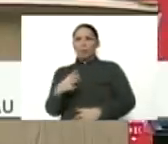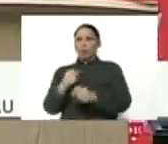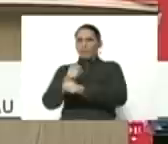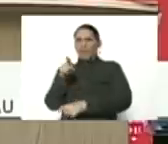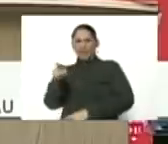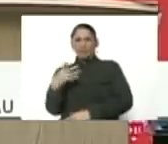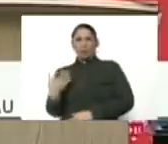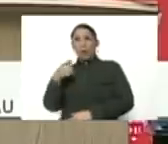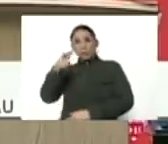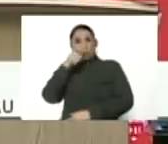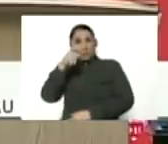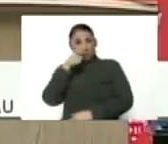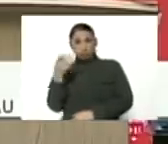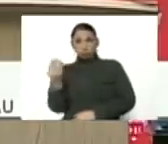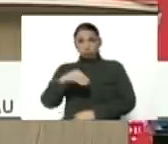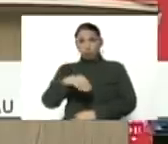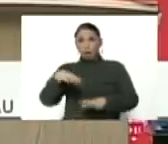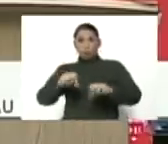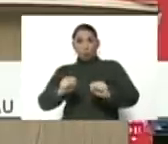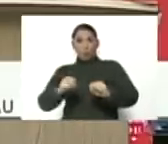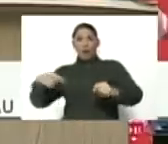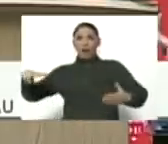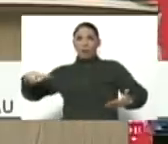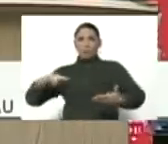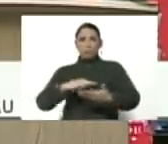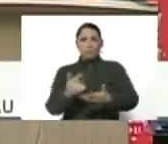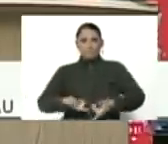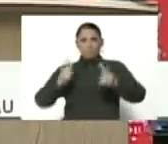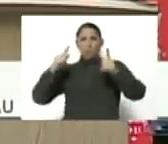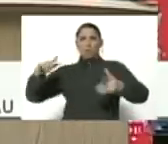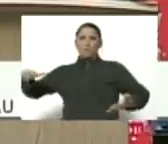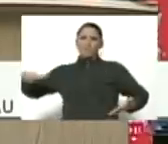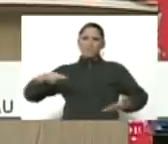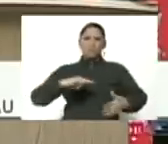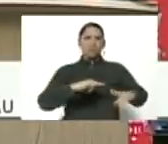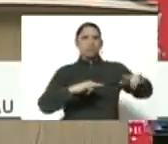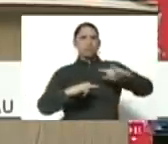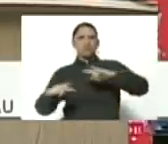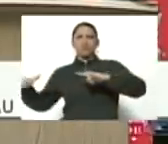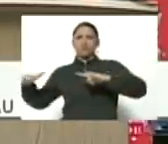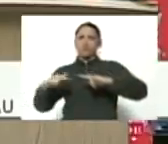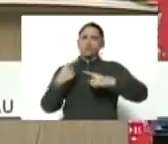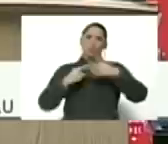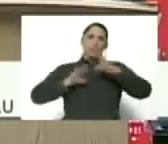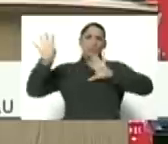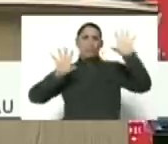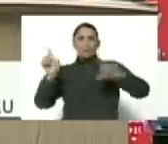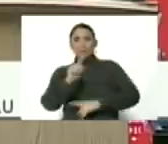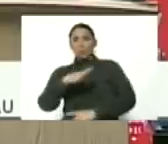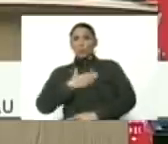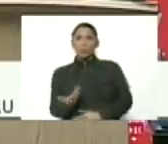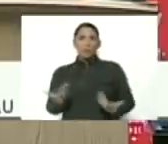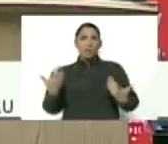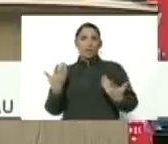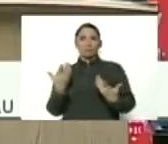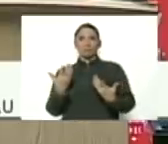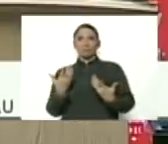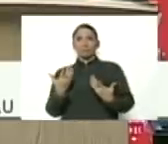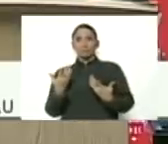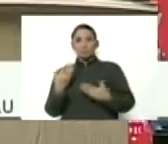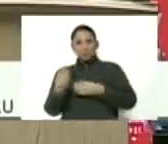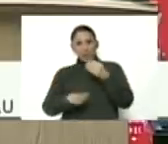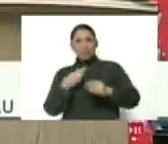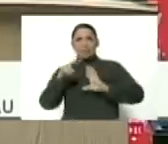operación, que implicaba toma de aeropuertos para permitir la entrada de aviones extranjeros, no pudiera hacerse con algún nivel